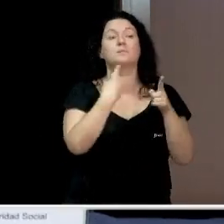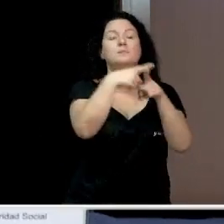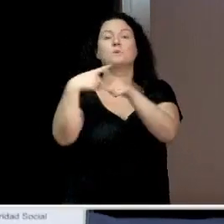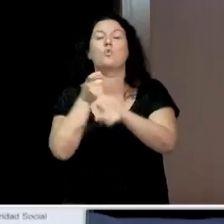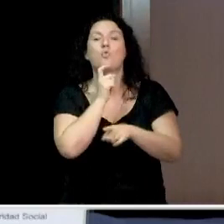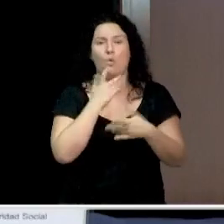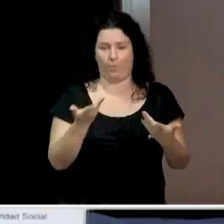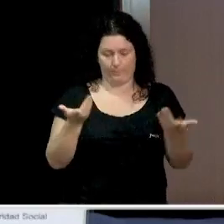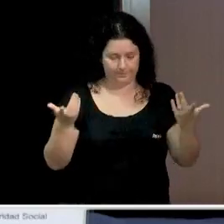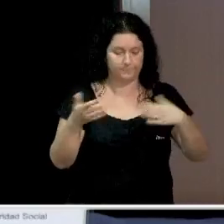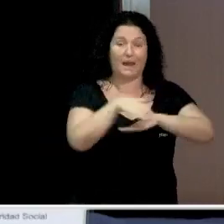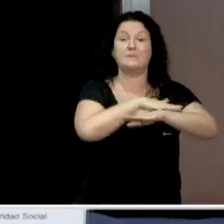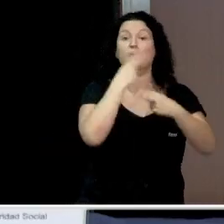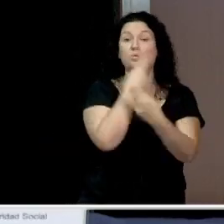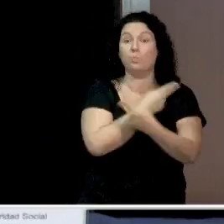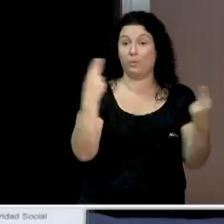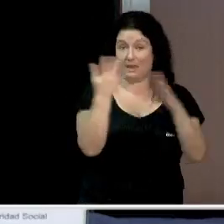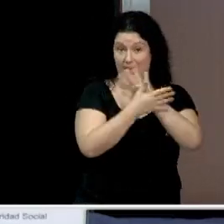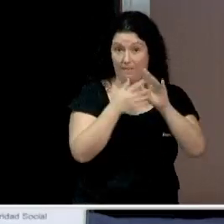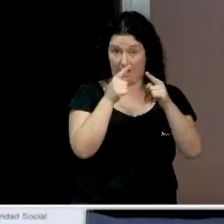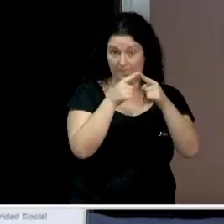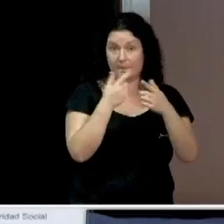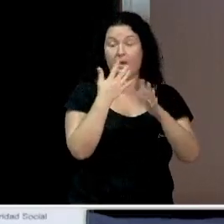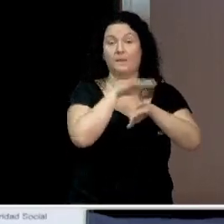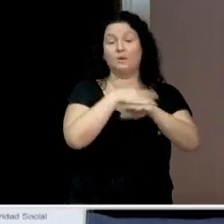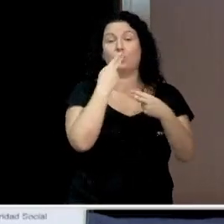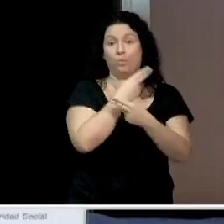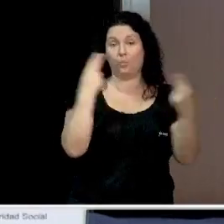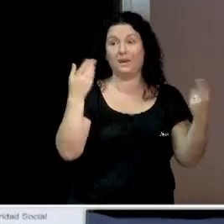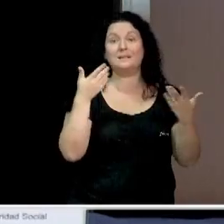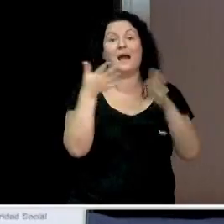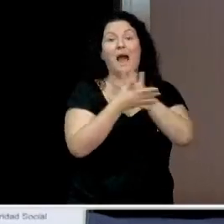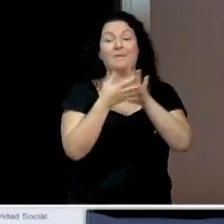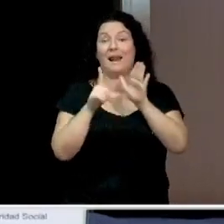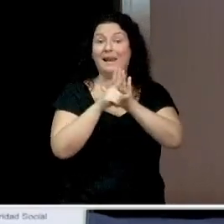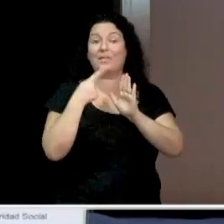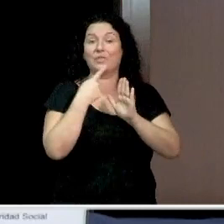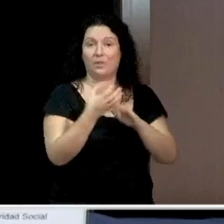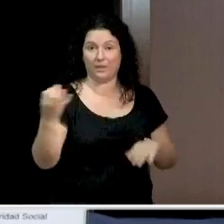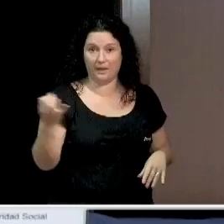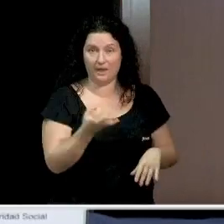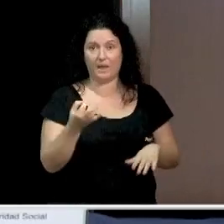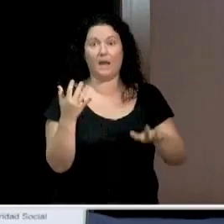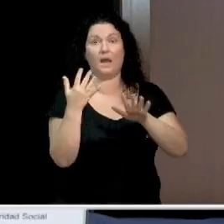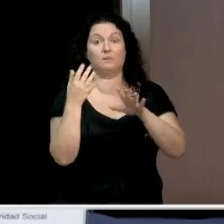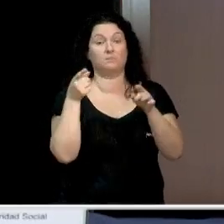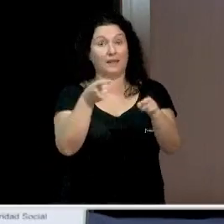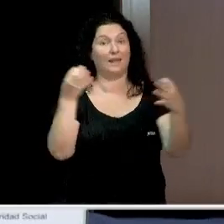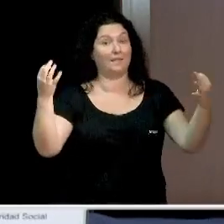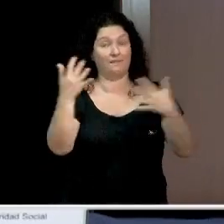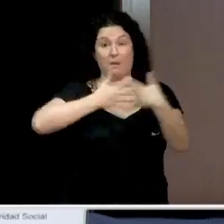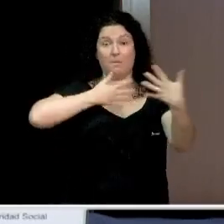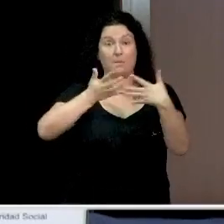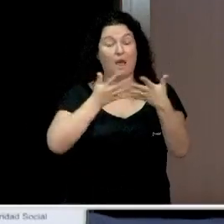lo que hace a las administraciones públicas, su actuación, la ley la centra básicamente en las ayudas a la generación de